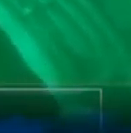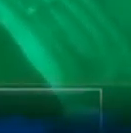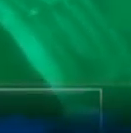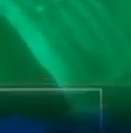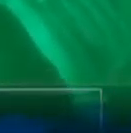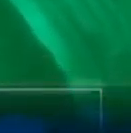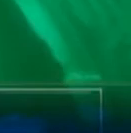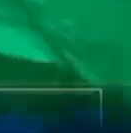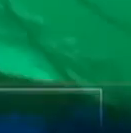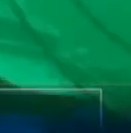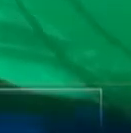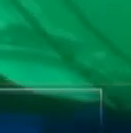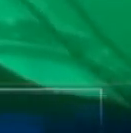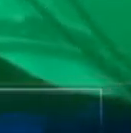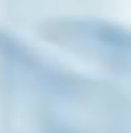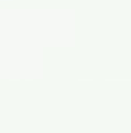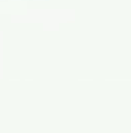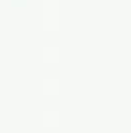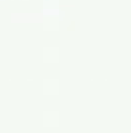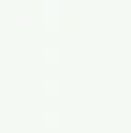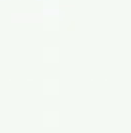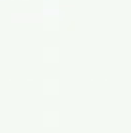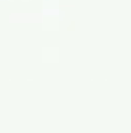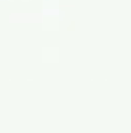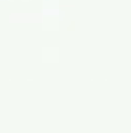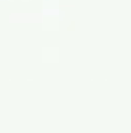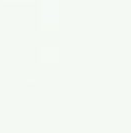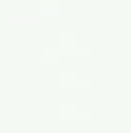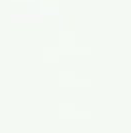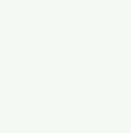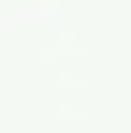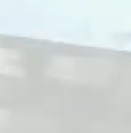avión accidentado en Rusia.